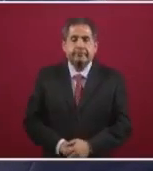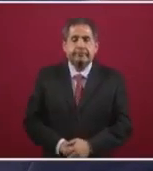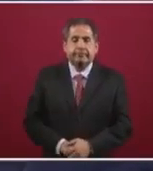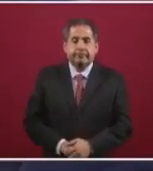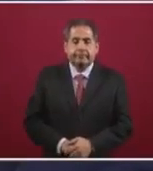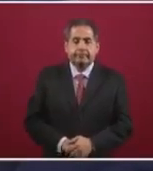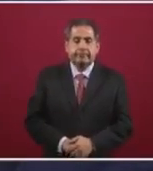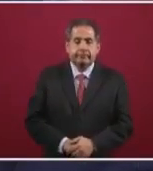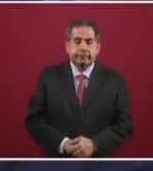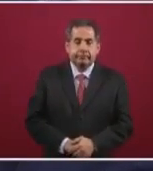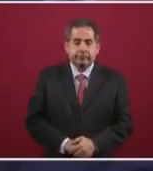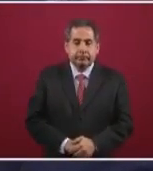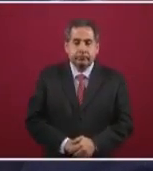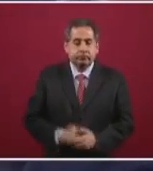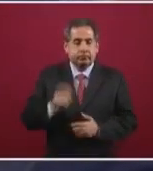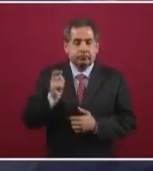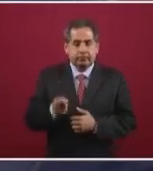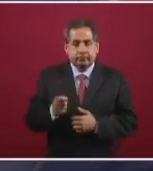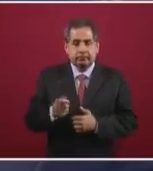A esto